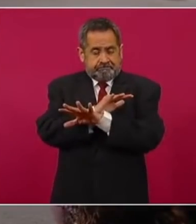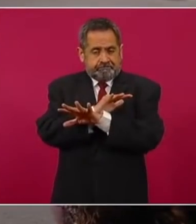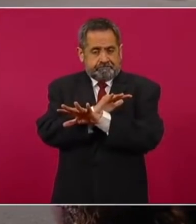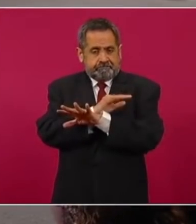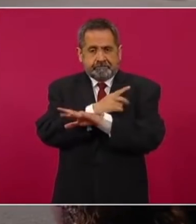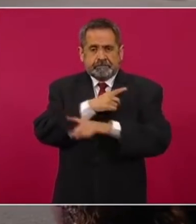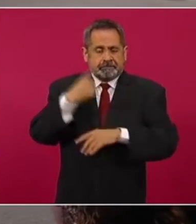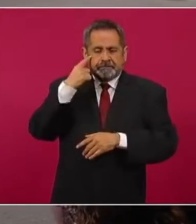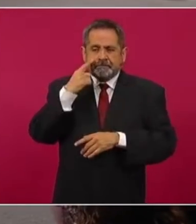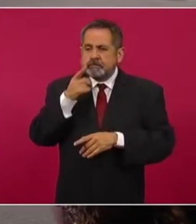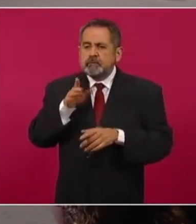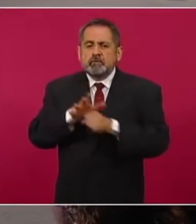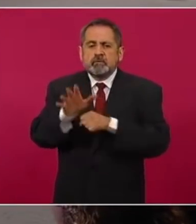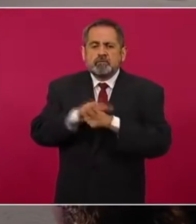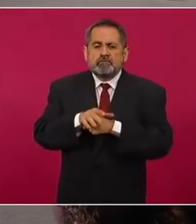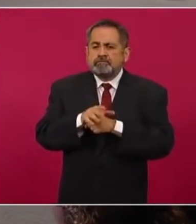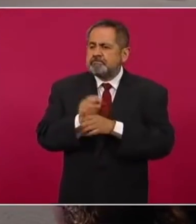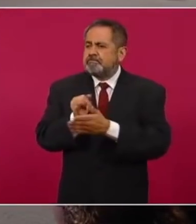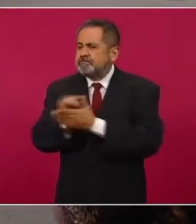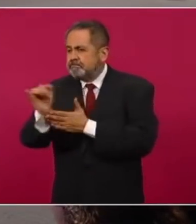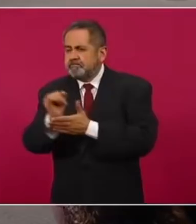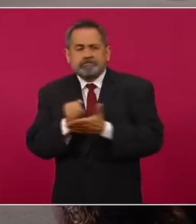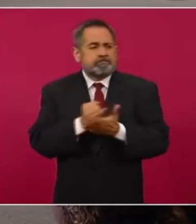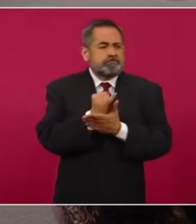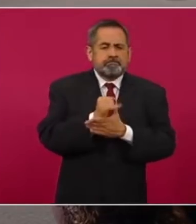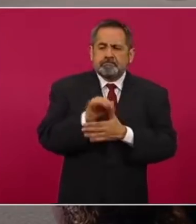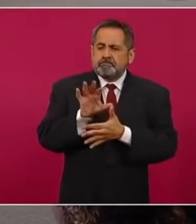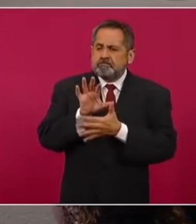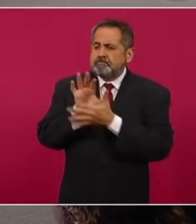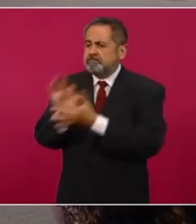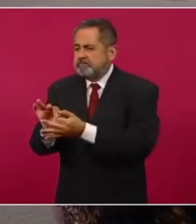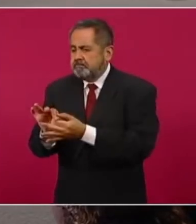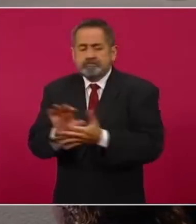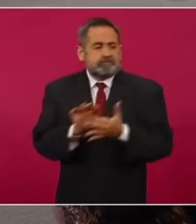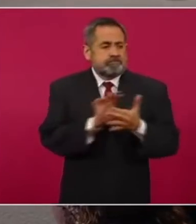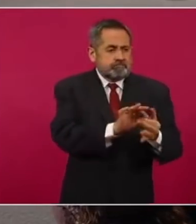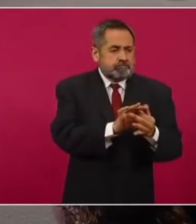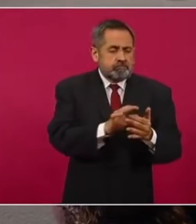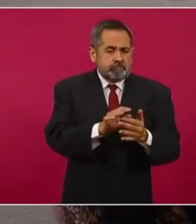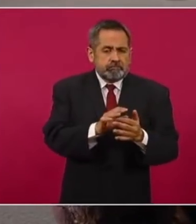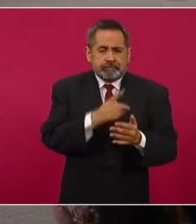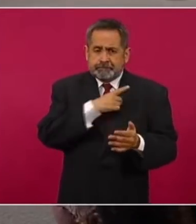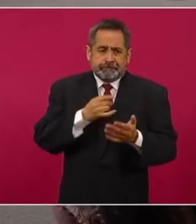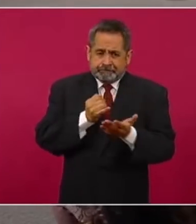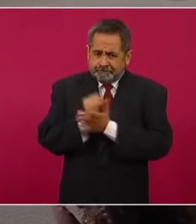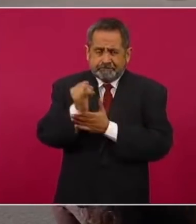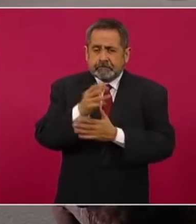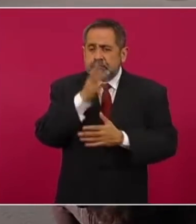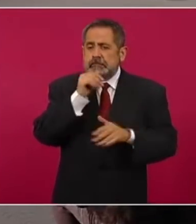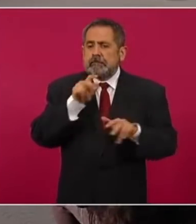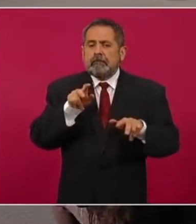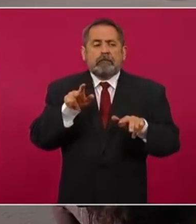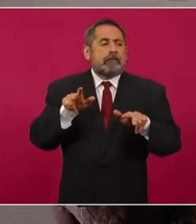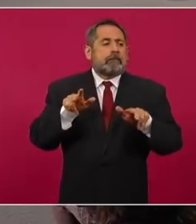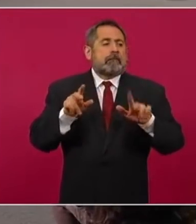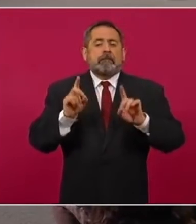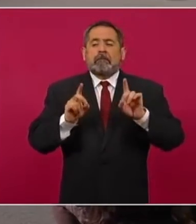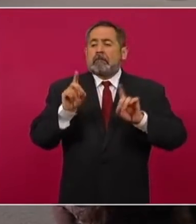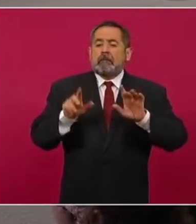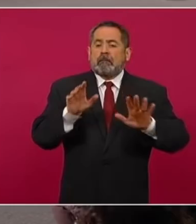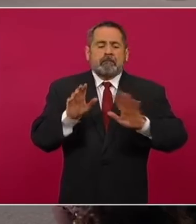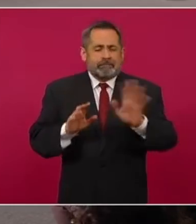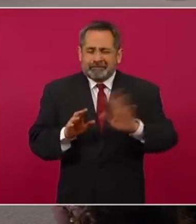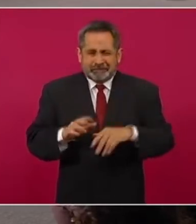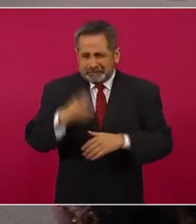hay que definirse. Lo que está pasando en México, que es muy bueno. Imagínense cuánto engañaron los